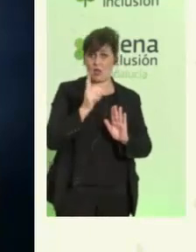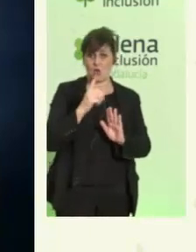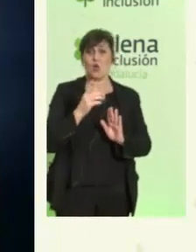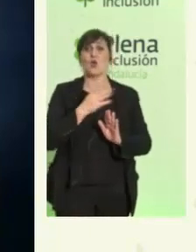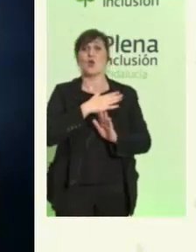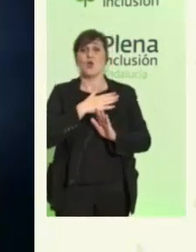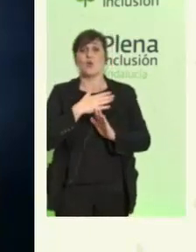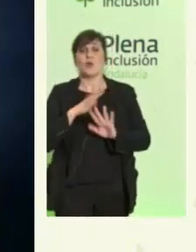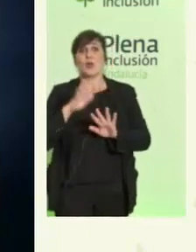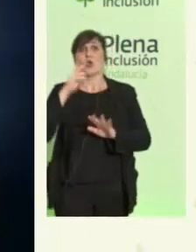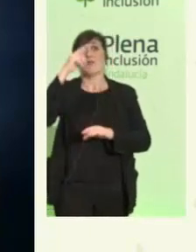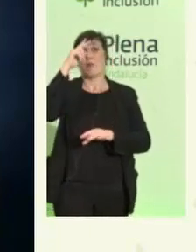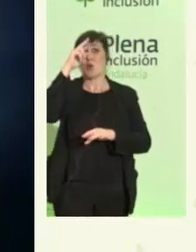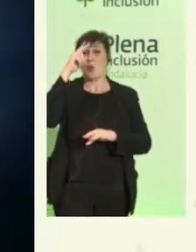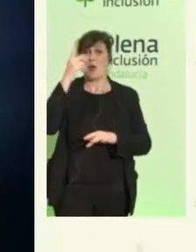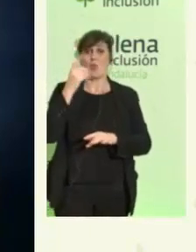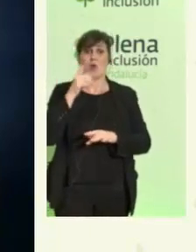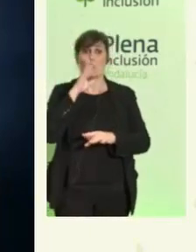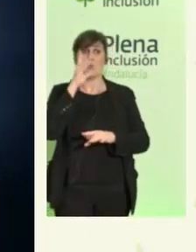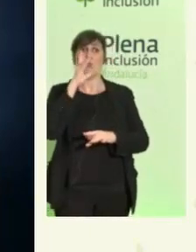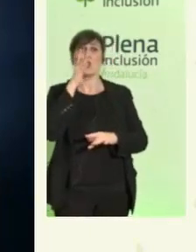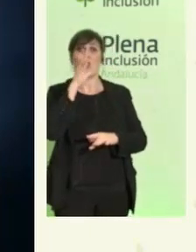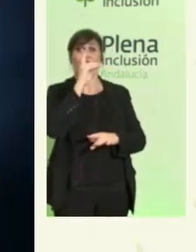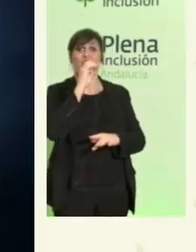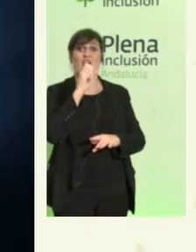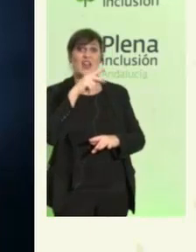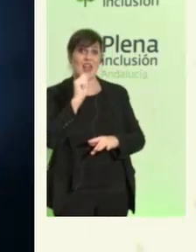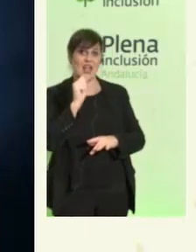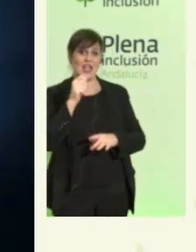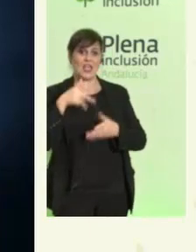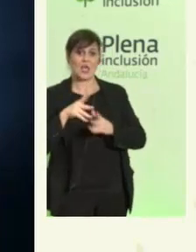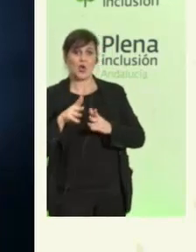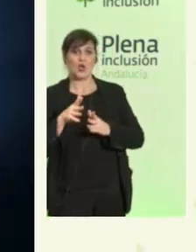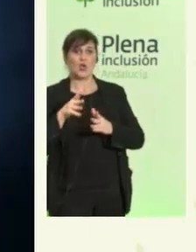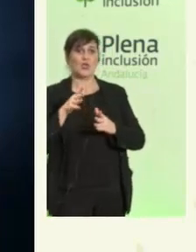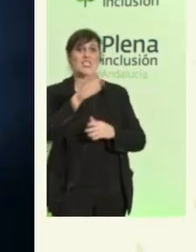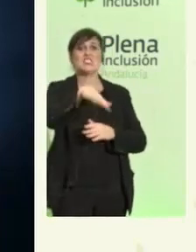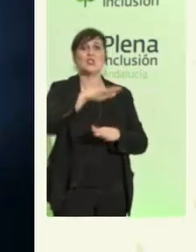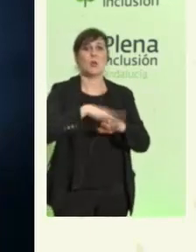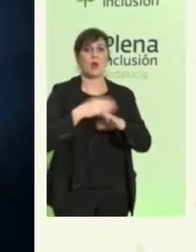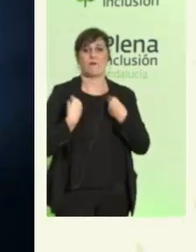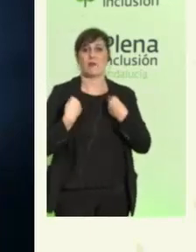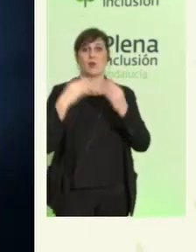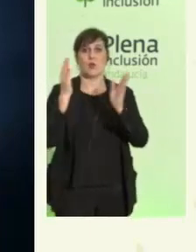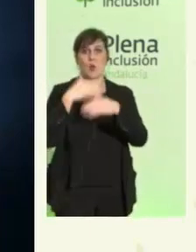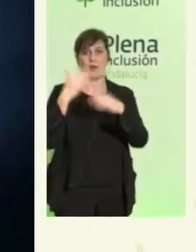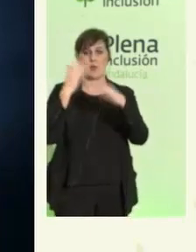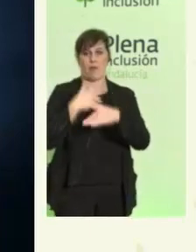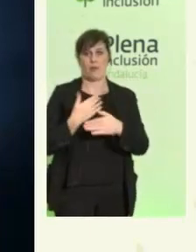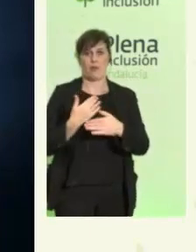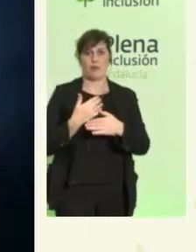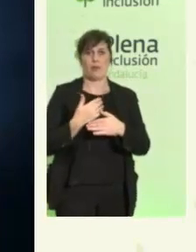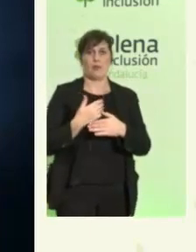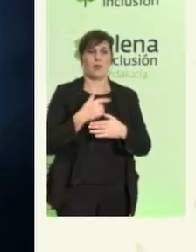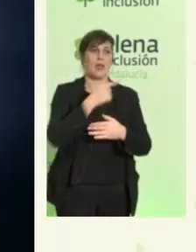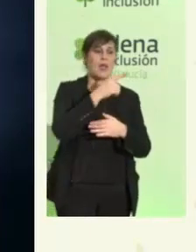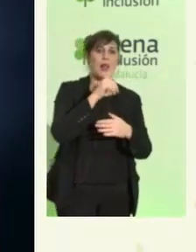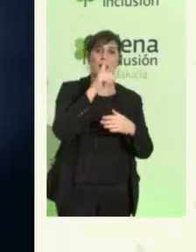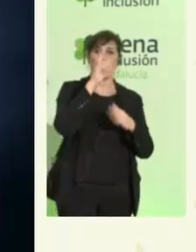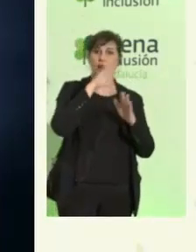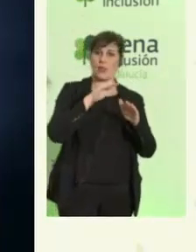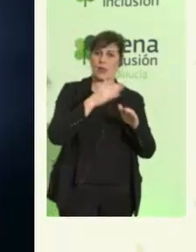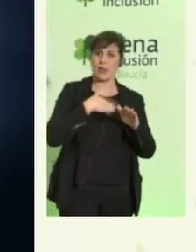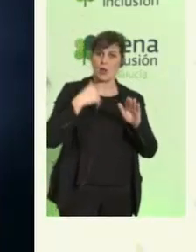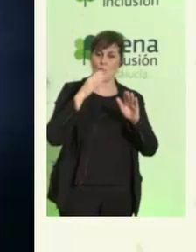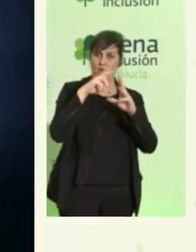que Dana y sus niños no tuviesen un sitio para donde ir y él quería volver a la universidad